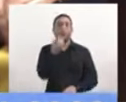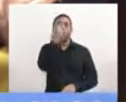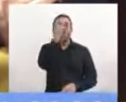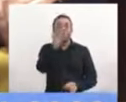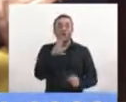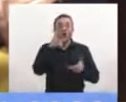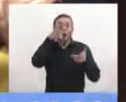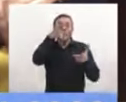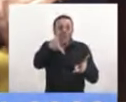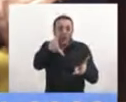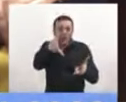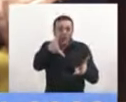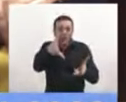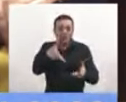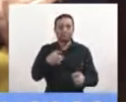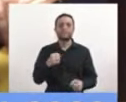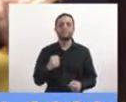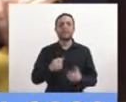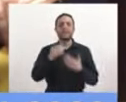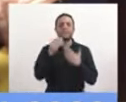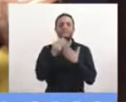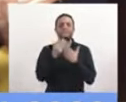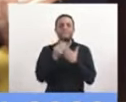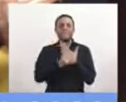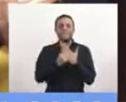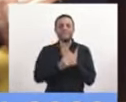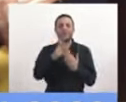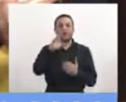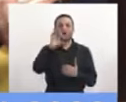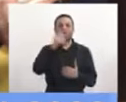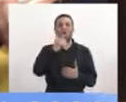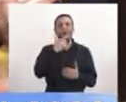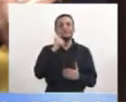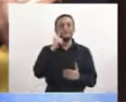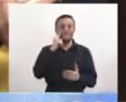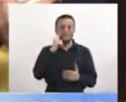Dijo, deberíamos pedir disculpas a todos los argentinos. Yo creo que eso es lo que debería pasar.